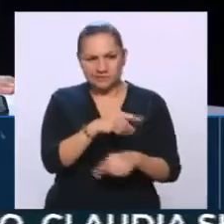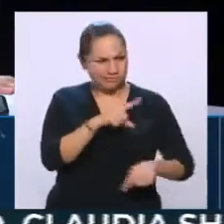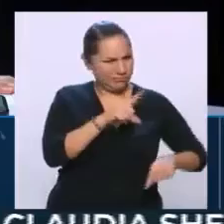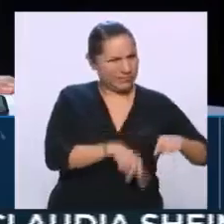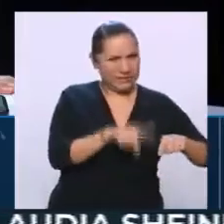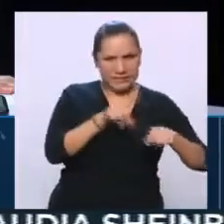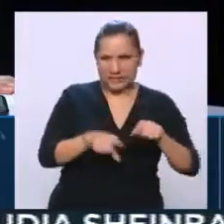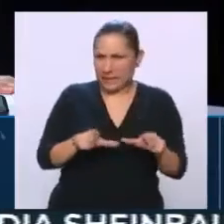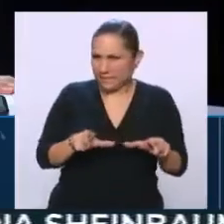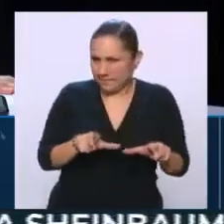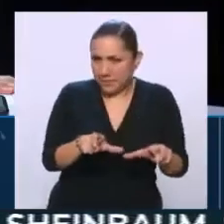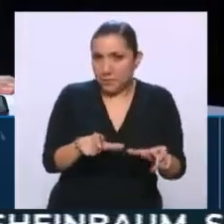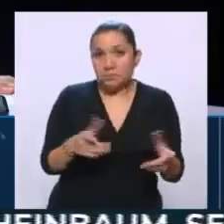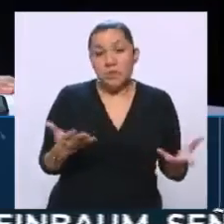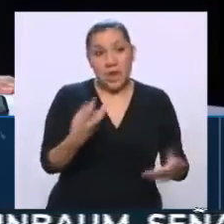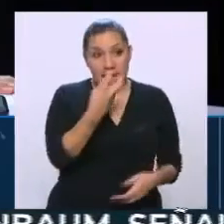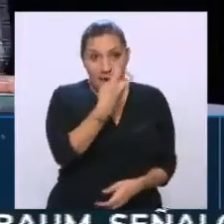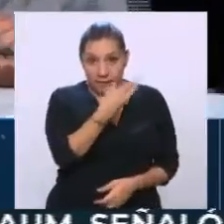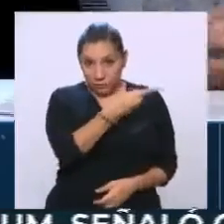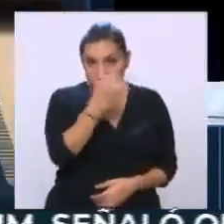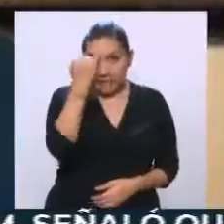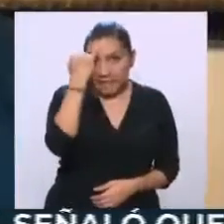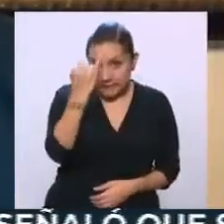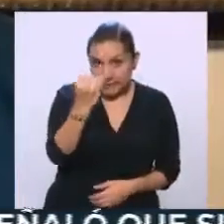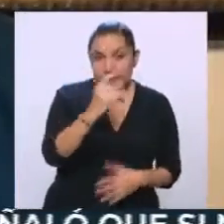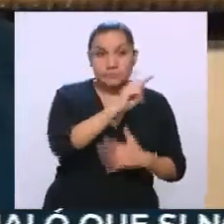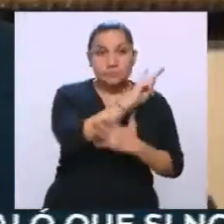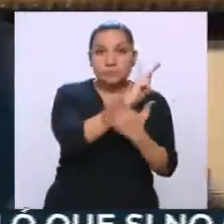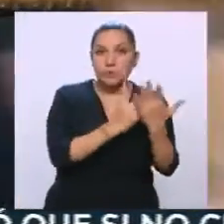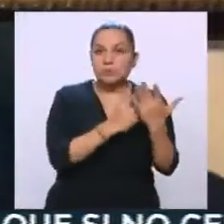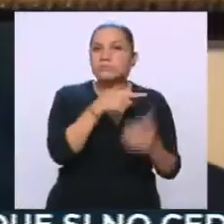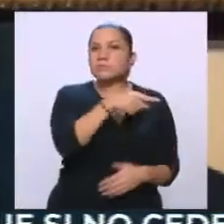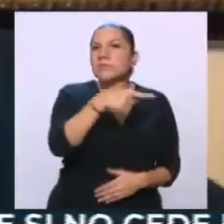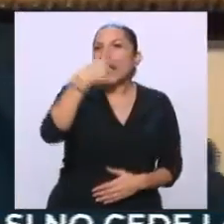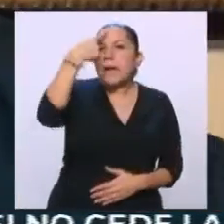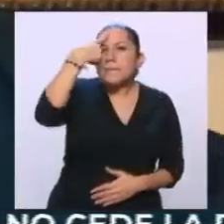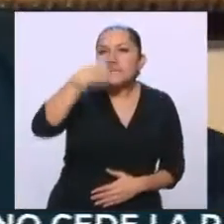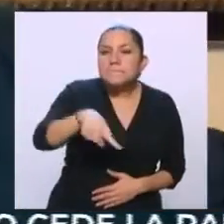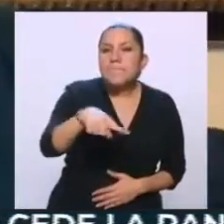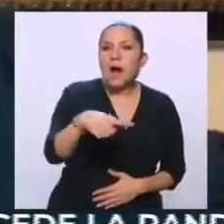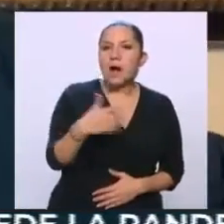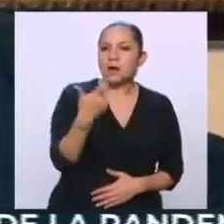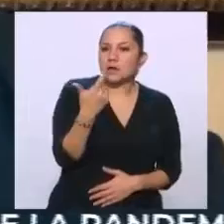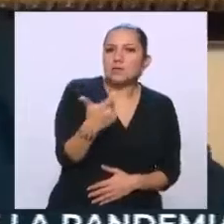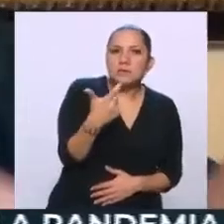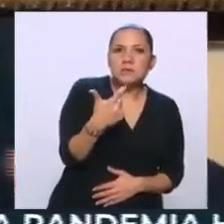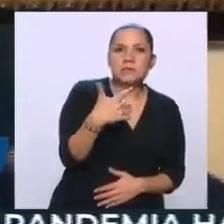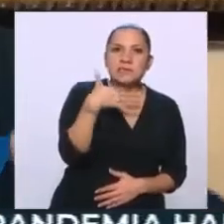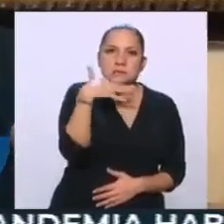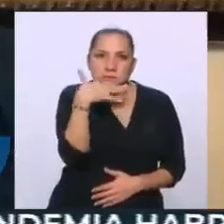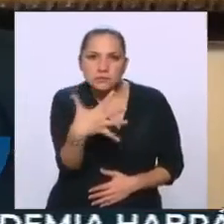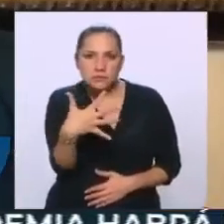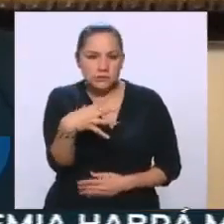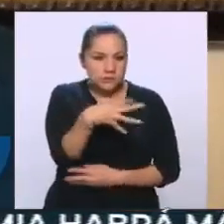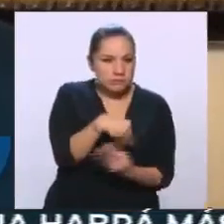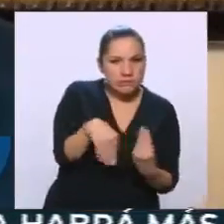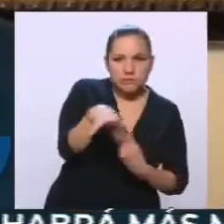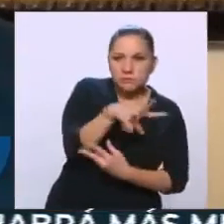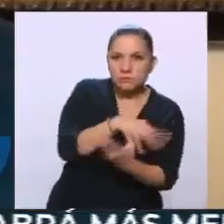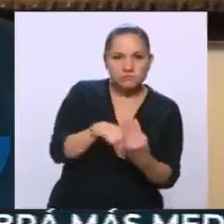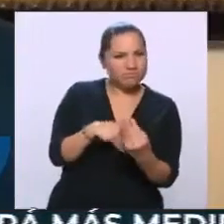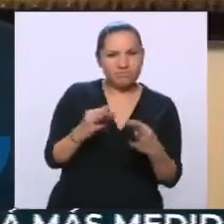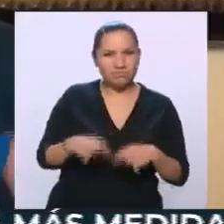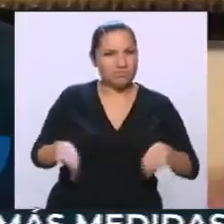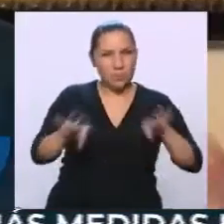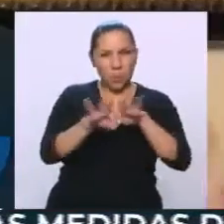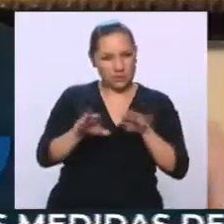está diseñada para tratar de tener una política pública adecuada de combate al lavado de dinero. La idea es combatir, por